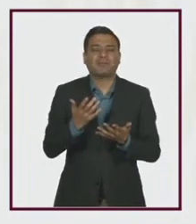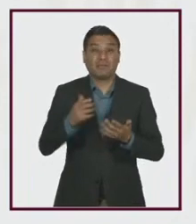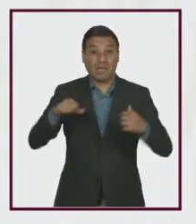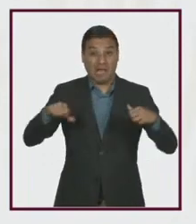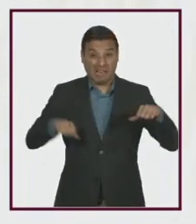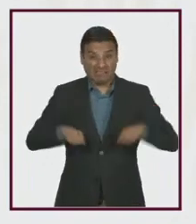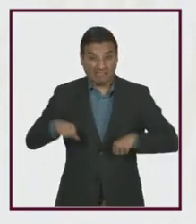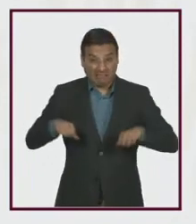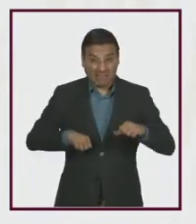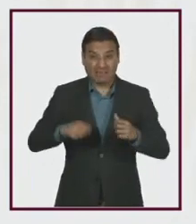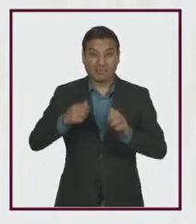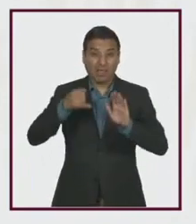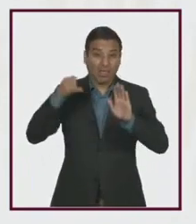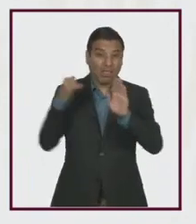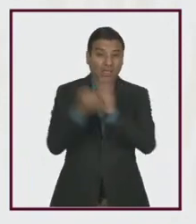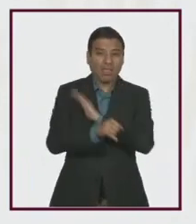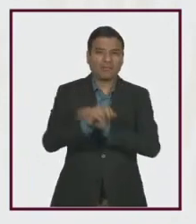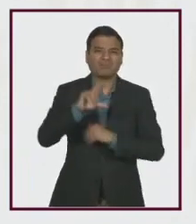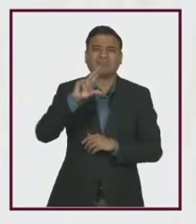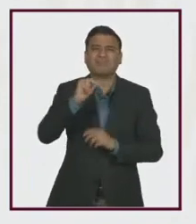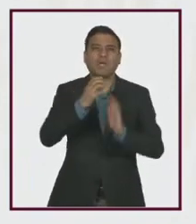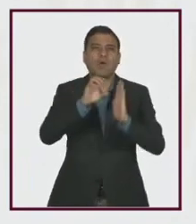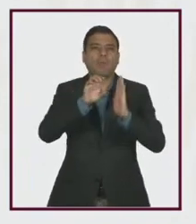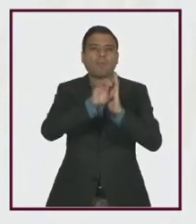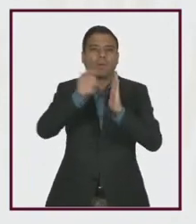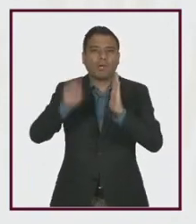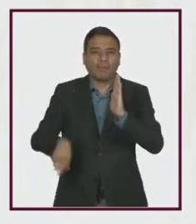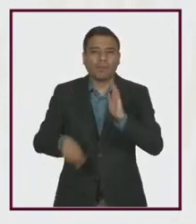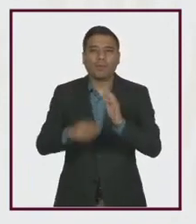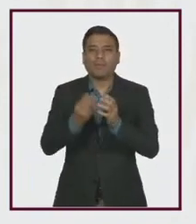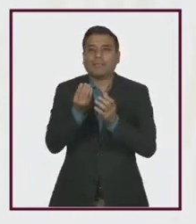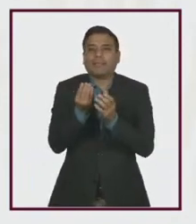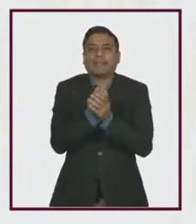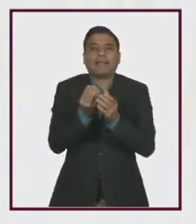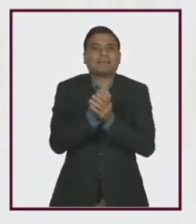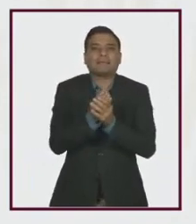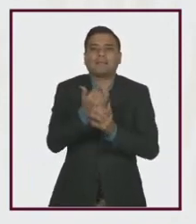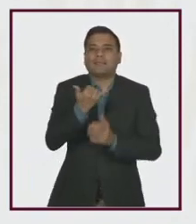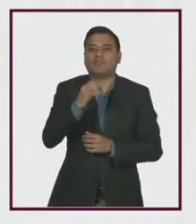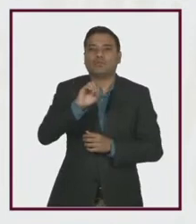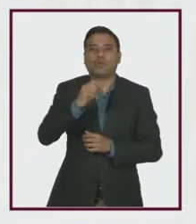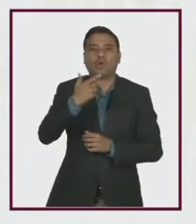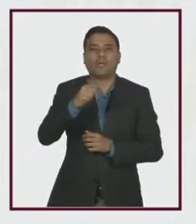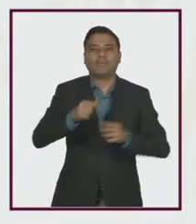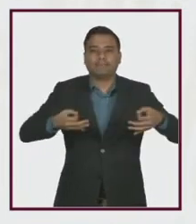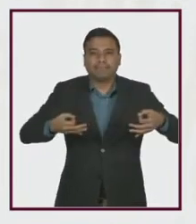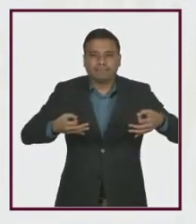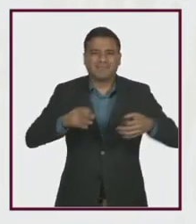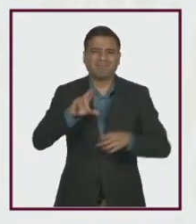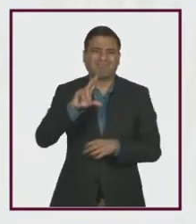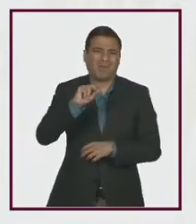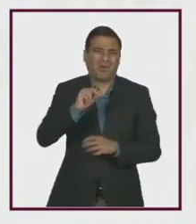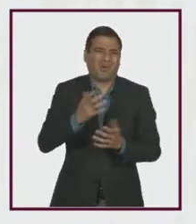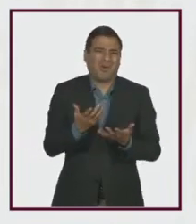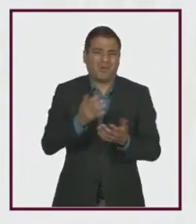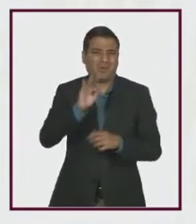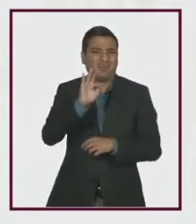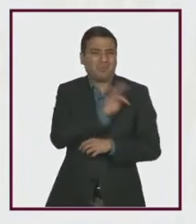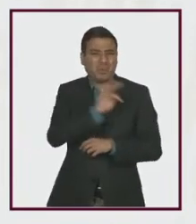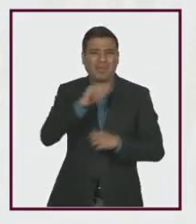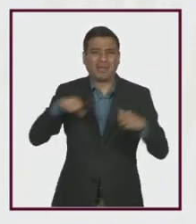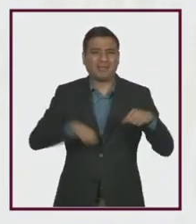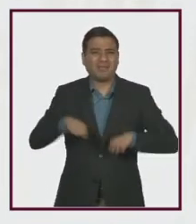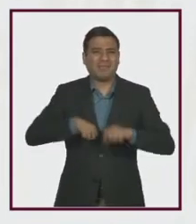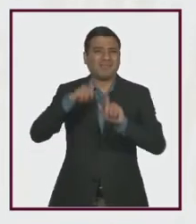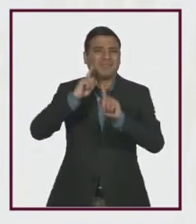no necesariamente tengo que ir a una clase de violín para poder tener este tipo de actividades saludables, ¿no? O sea, esas actividades las puedo tener